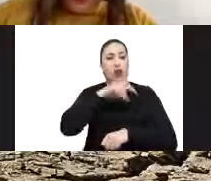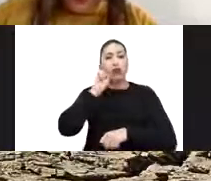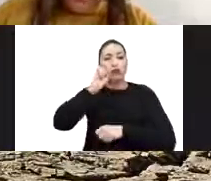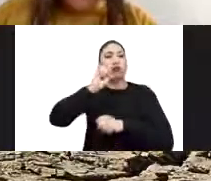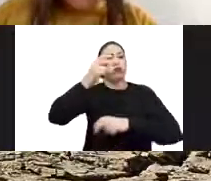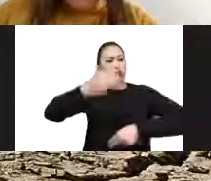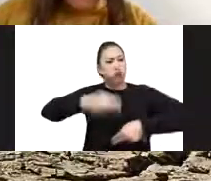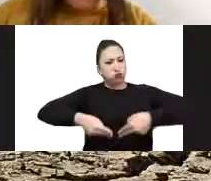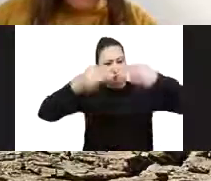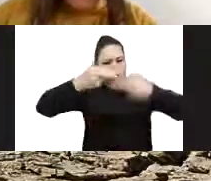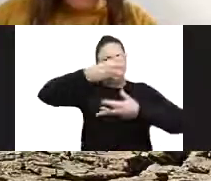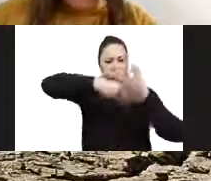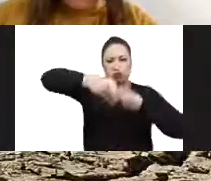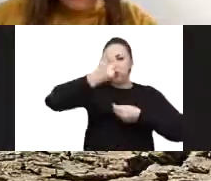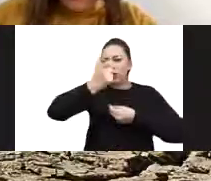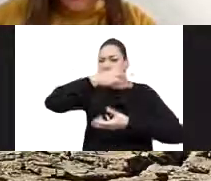con gran empuje